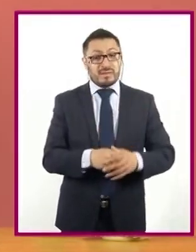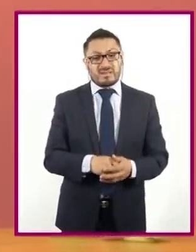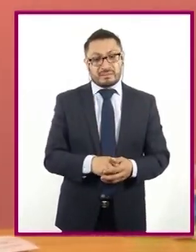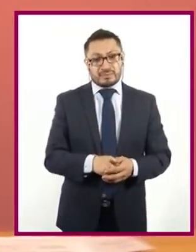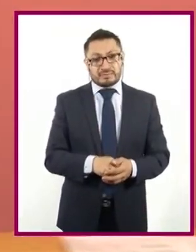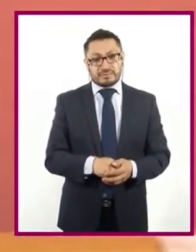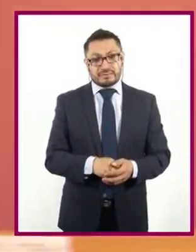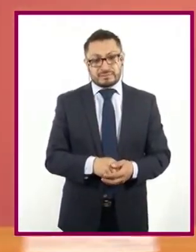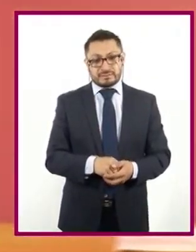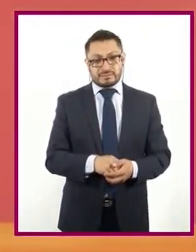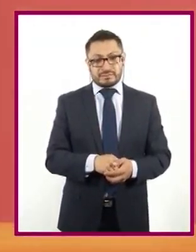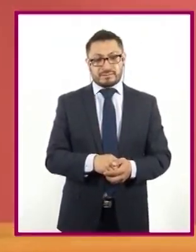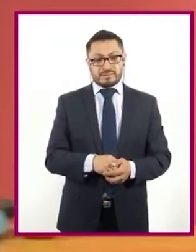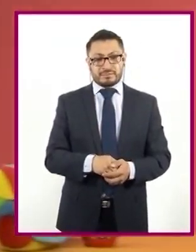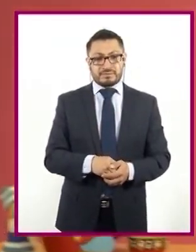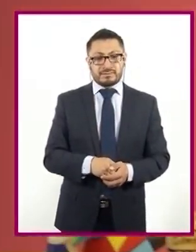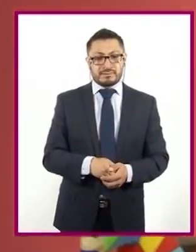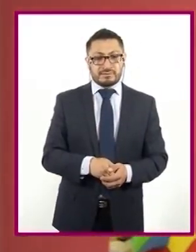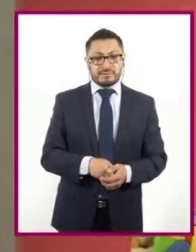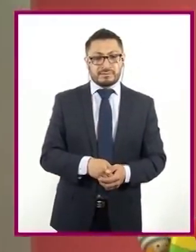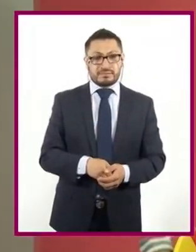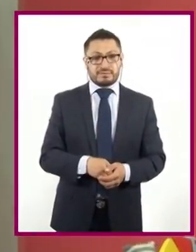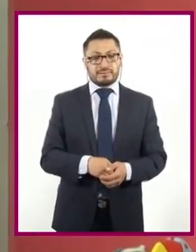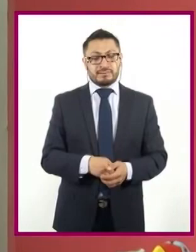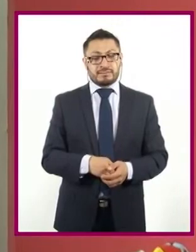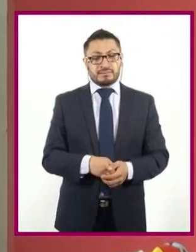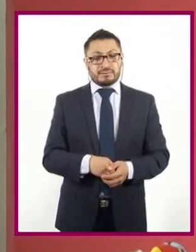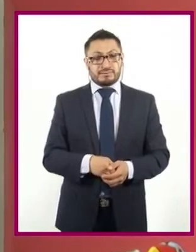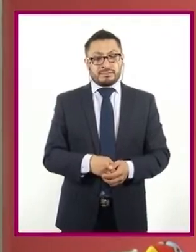La voy a dejar en su lugar.